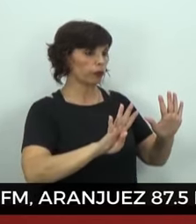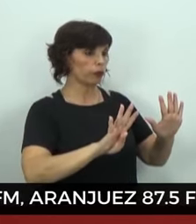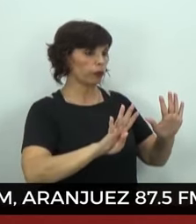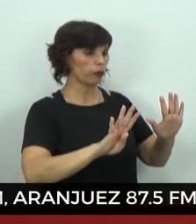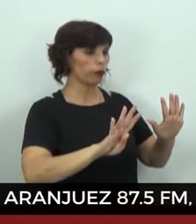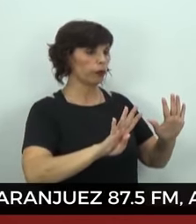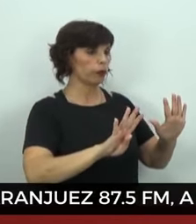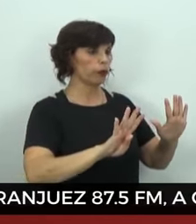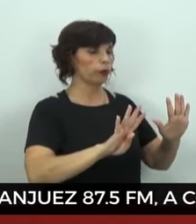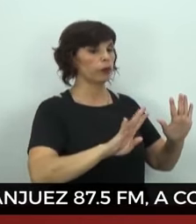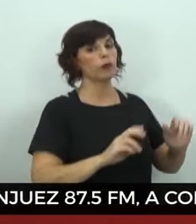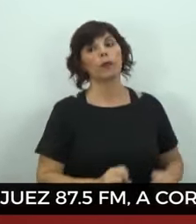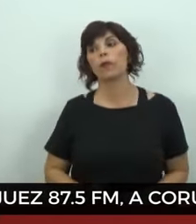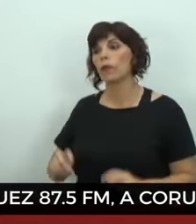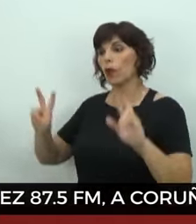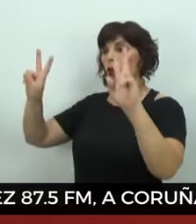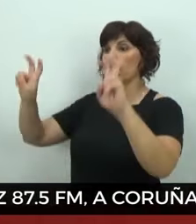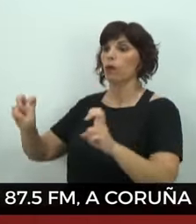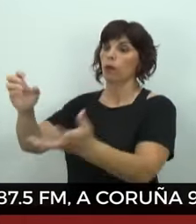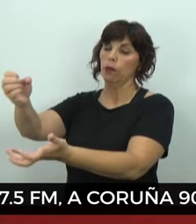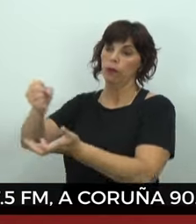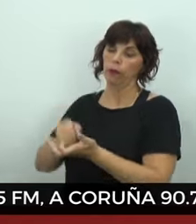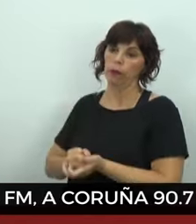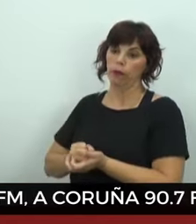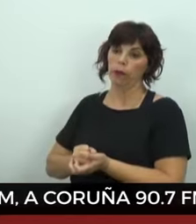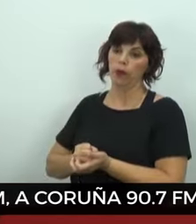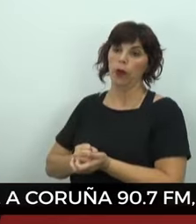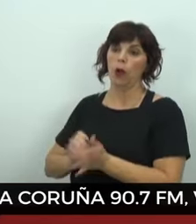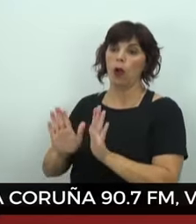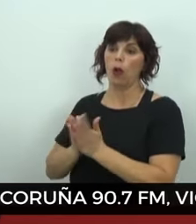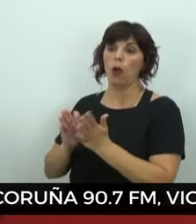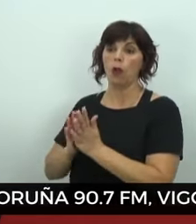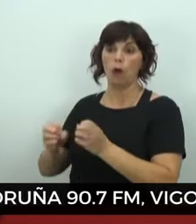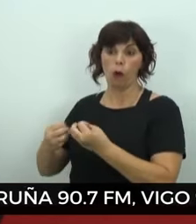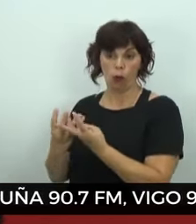el Antiguo Testamento y 27 en el Nuevo Testamento.